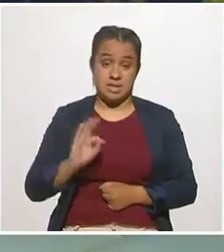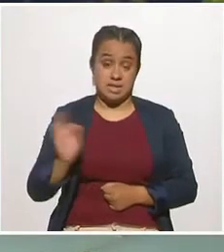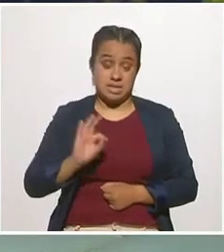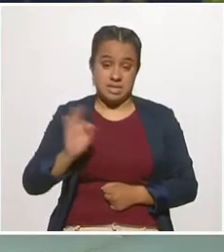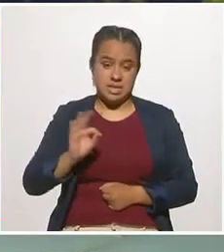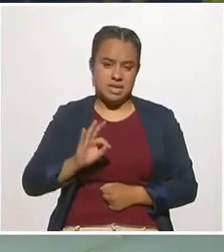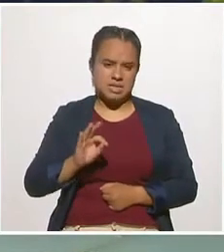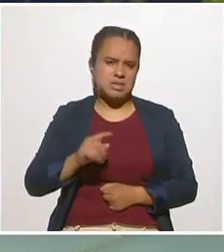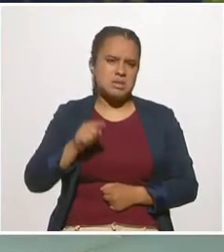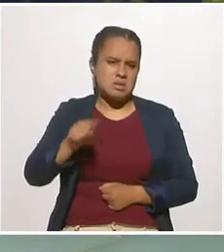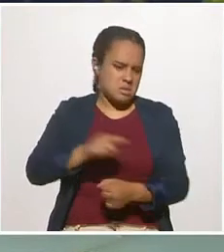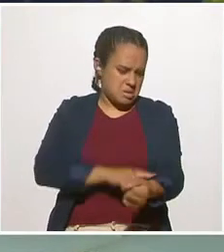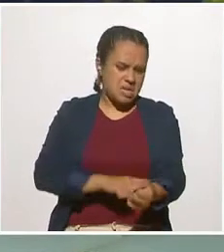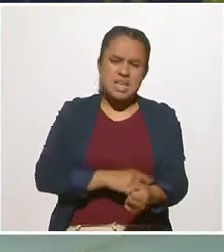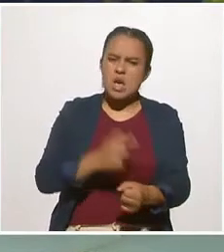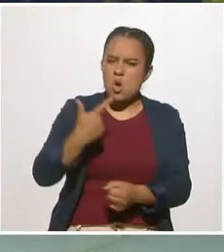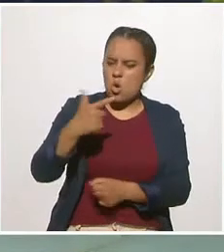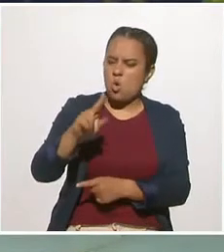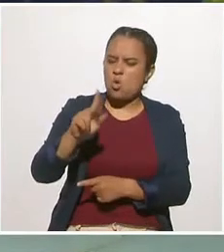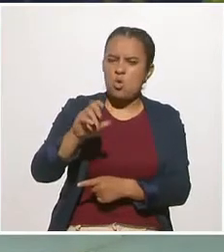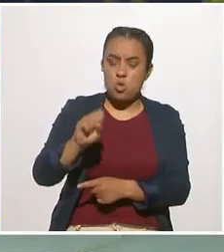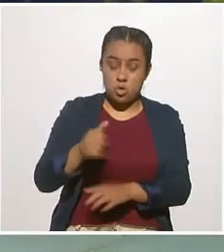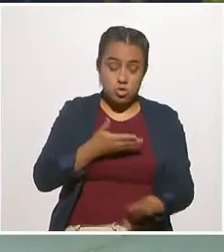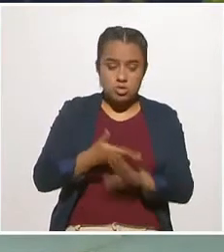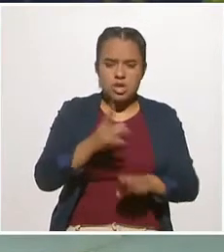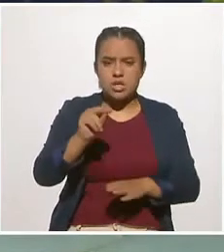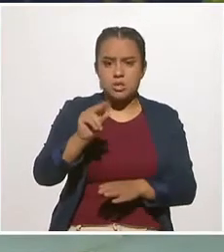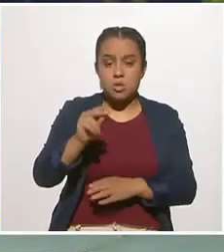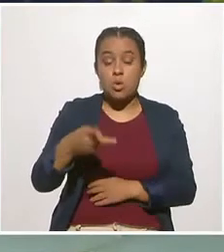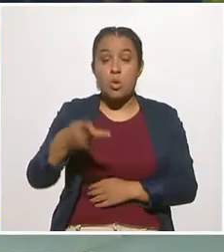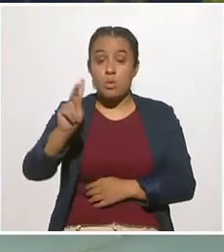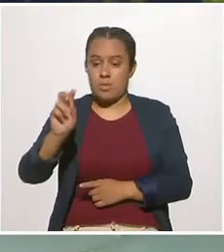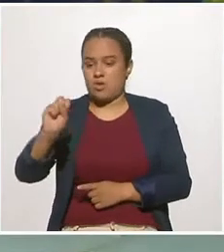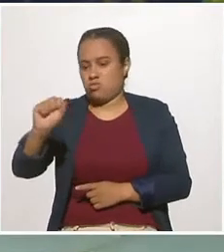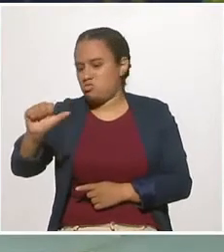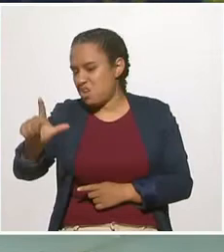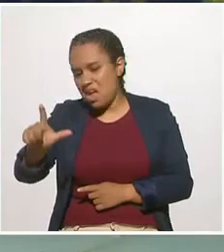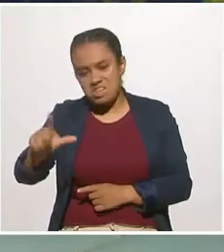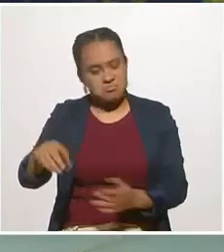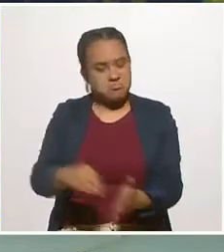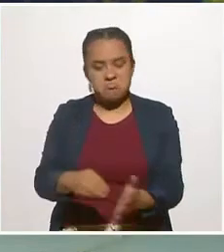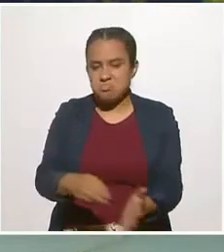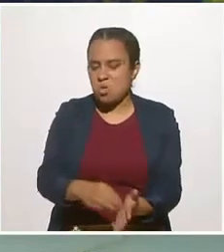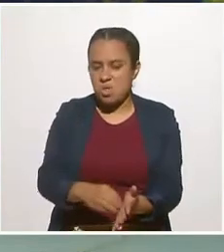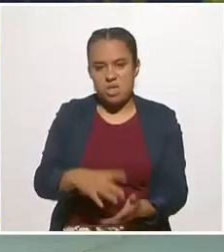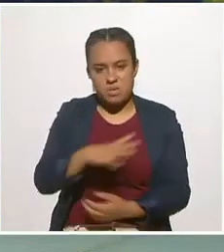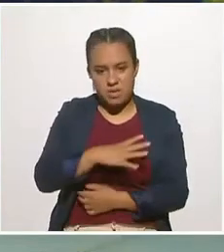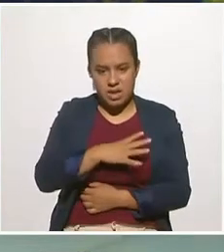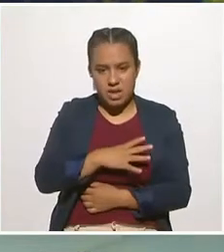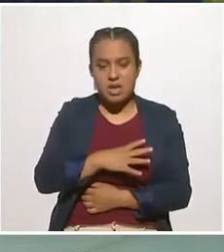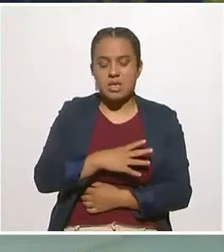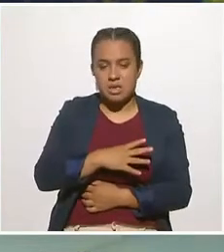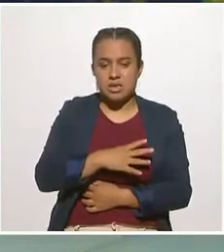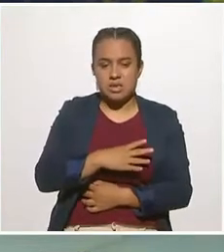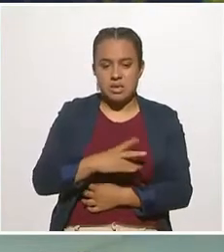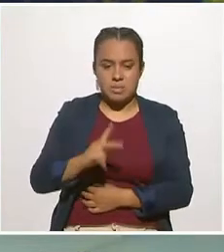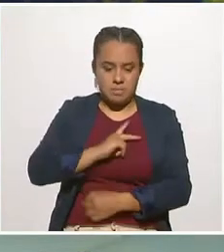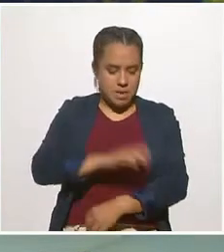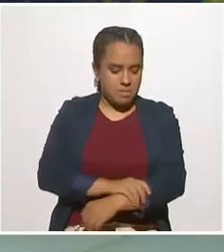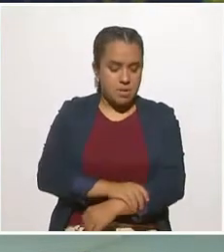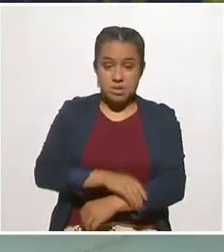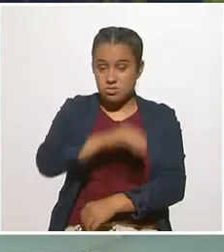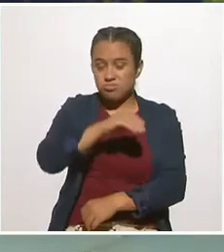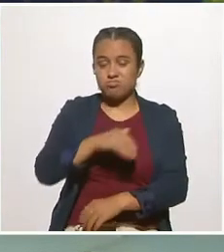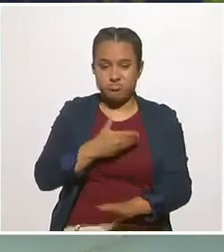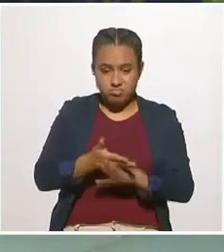directamente un efecto, pero las sales siguen ahí, entonces sigue habiendo una alteración de mi presión arterial, sigue habiendo